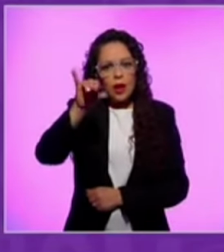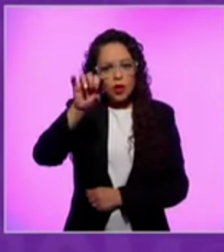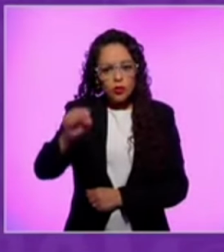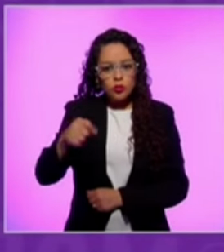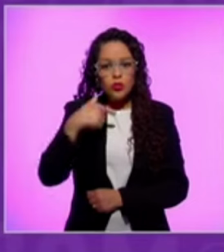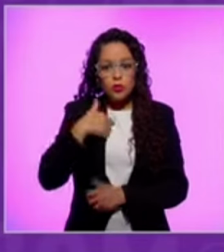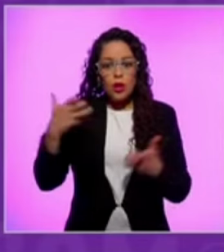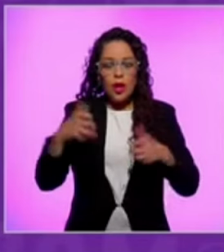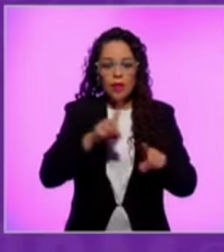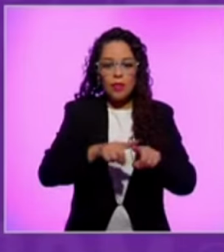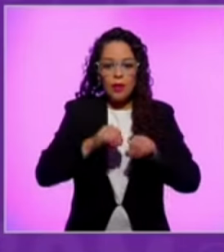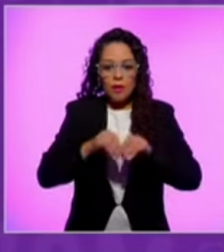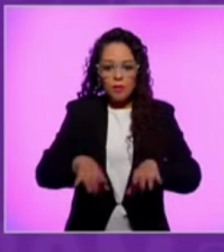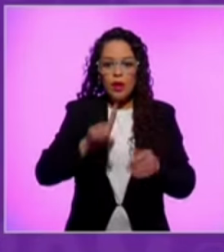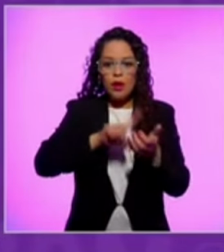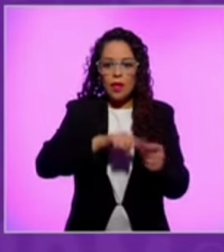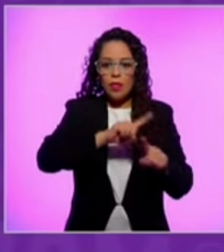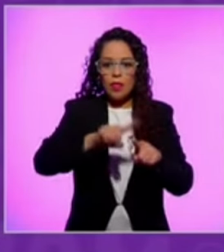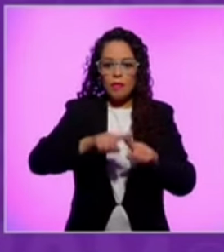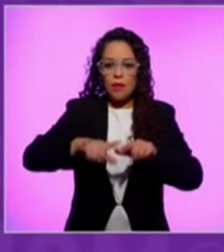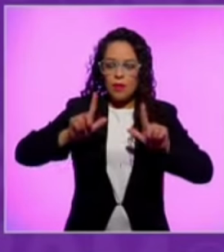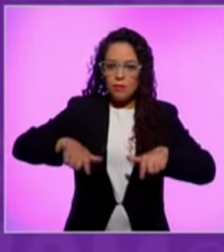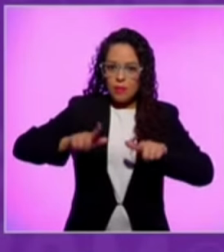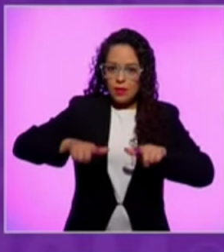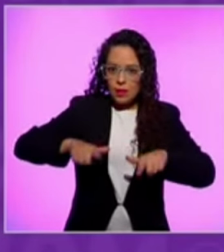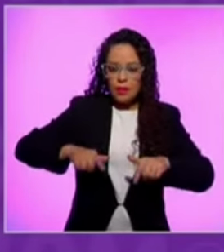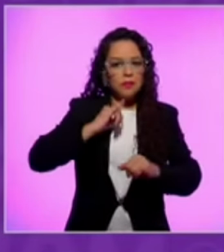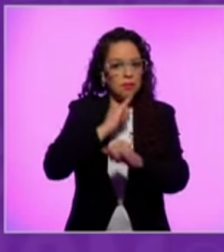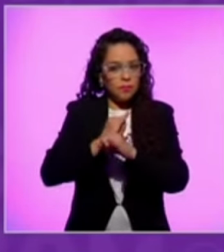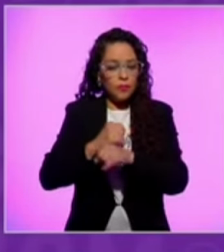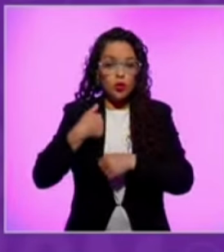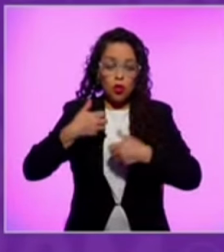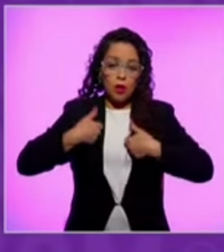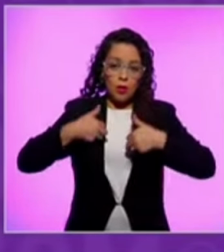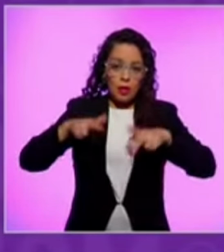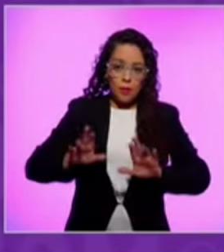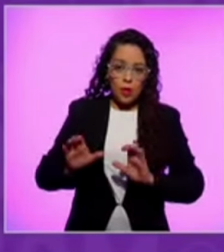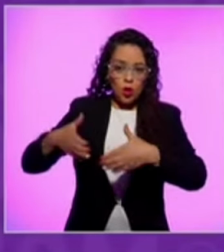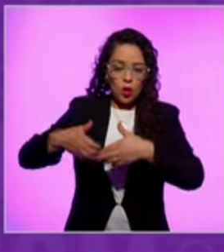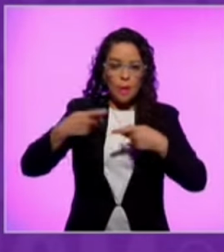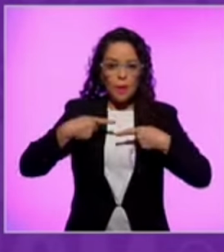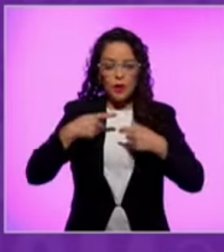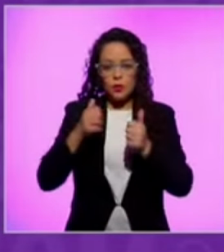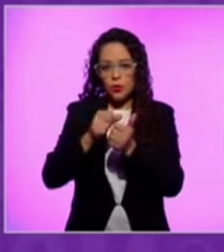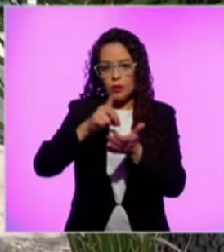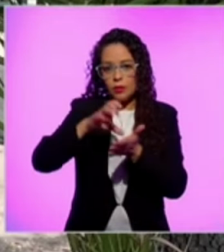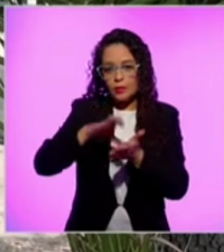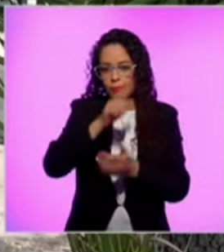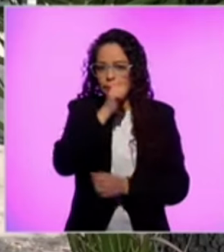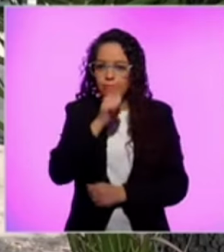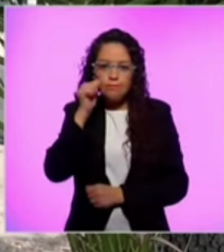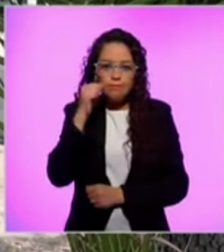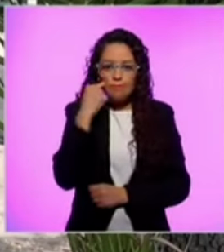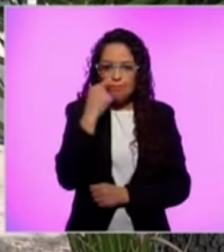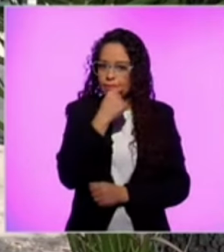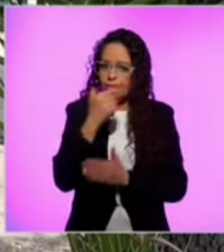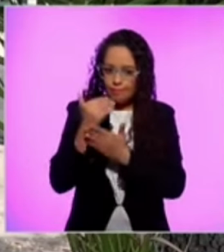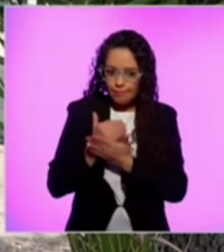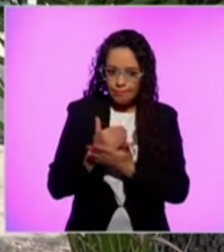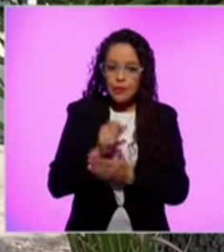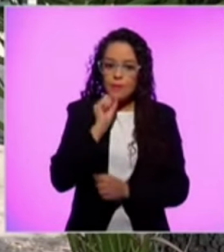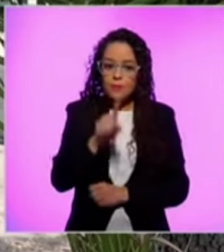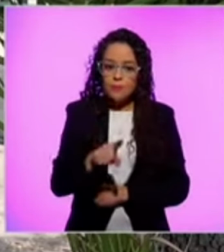en diversas plataformas digitales, soy representante de la comunidad de personas con discapacidad visual y también represento a la